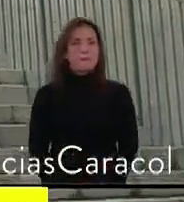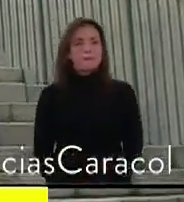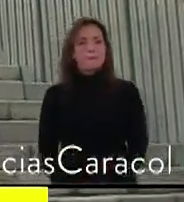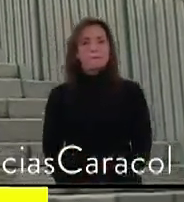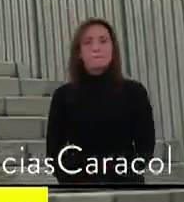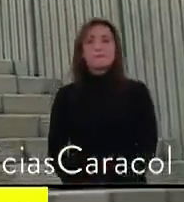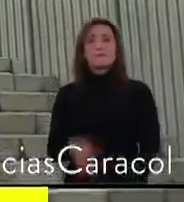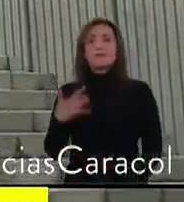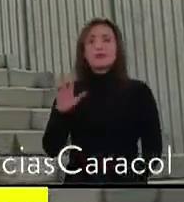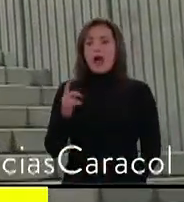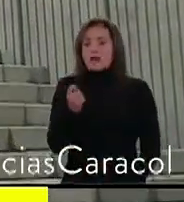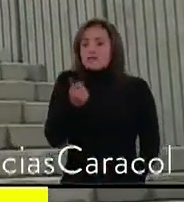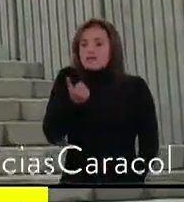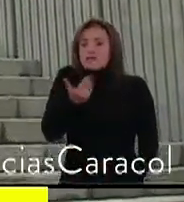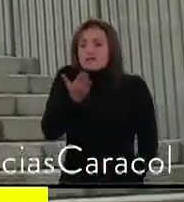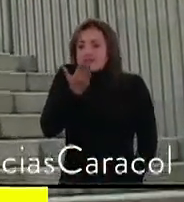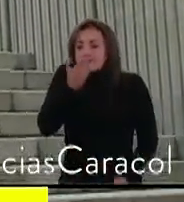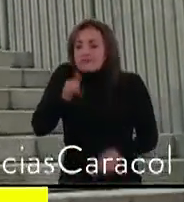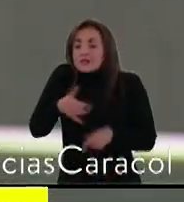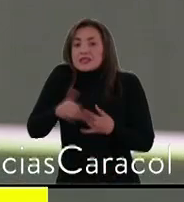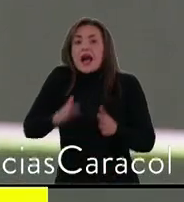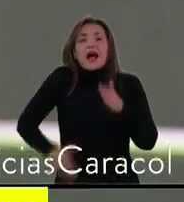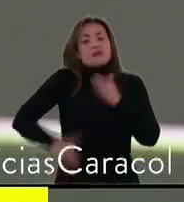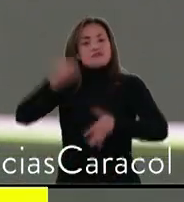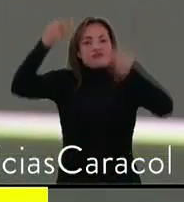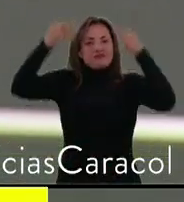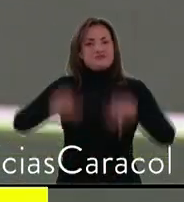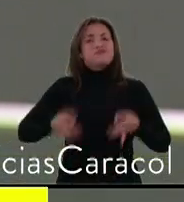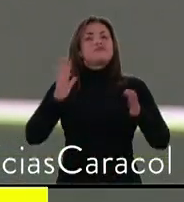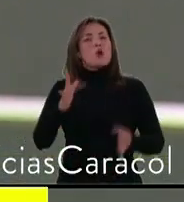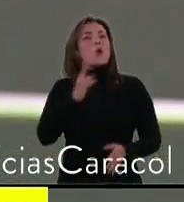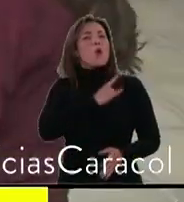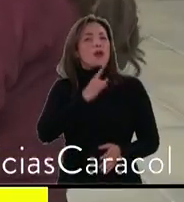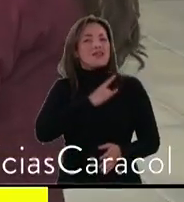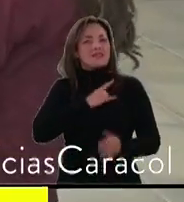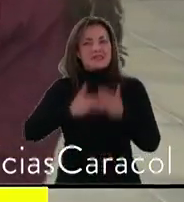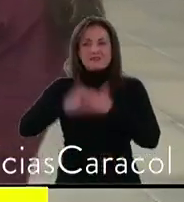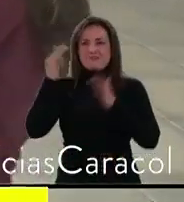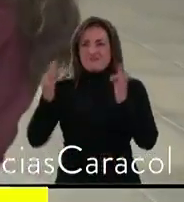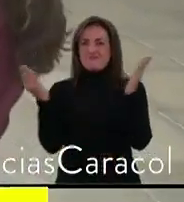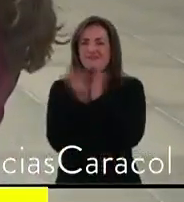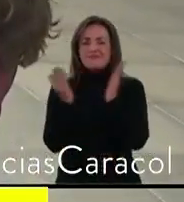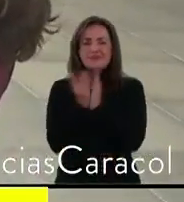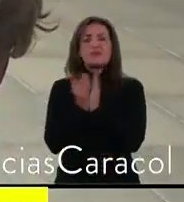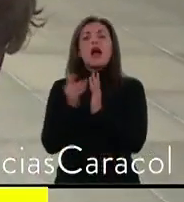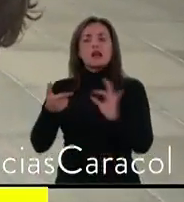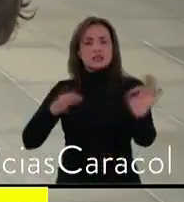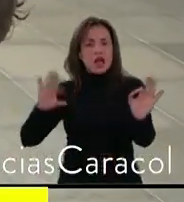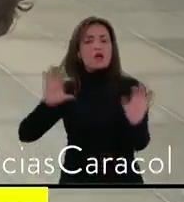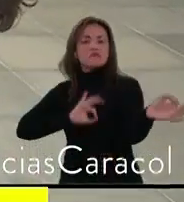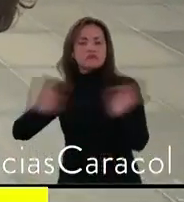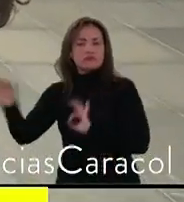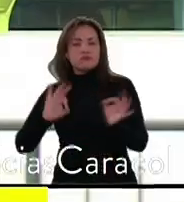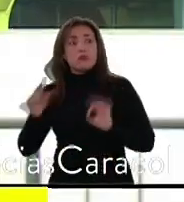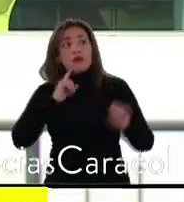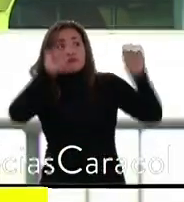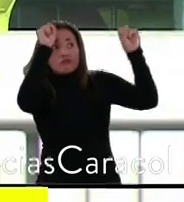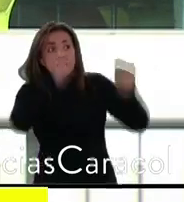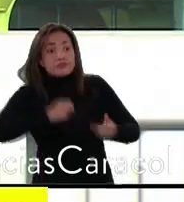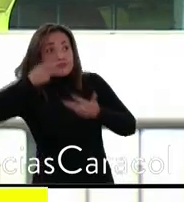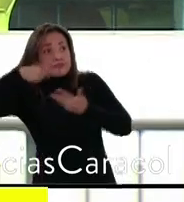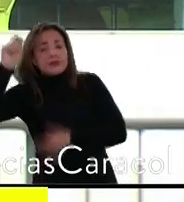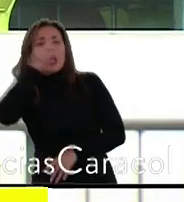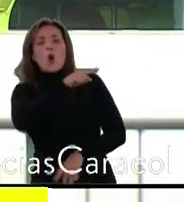Faltan pocas horas para iniciar el año académico y las universidades también se prepararon para recibir el aval de la Secretaría de Educación y poder operar.